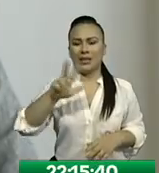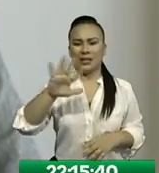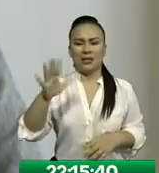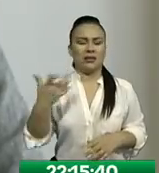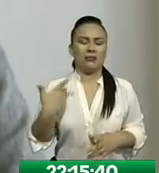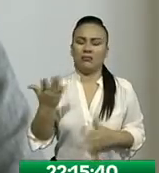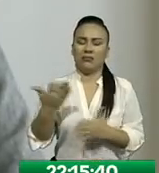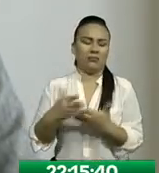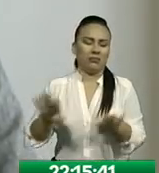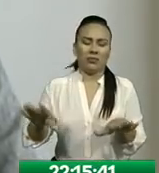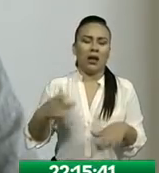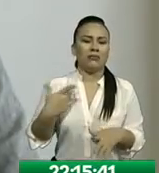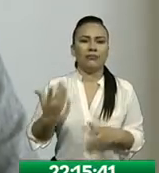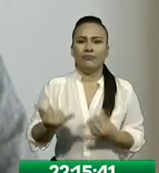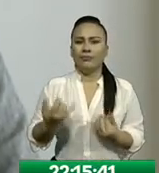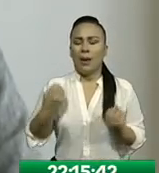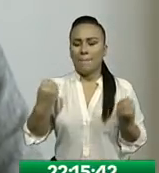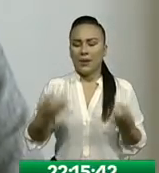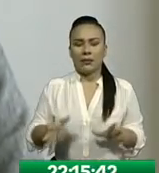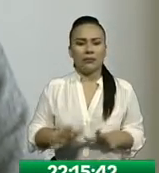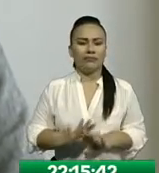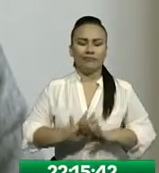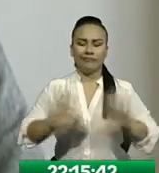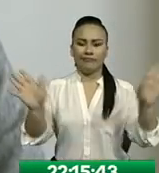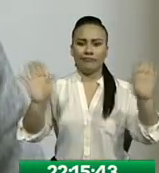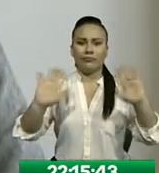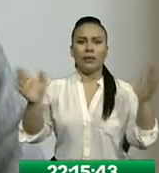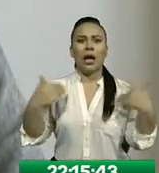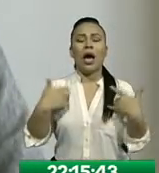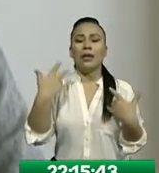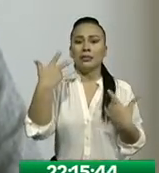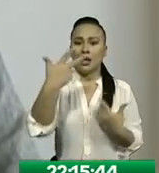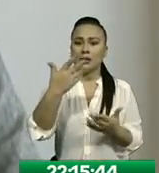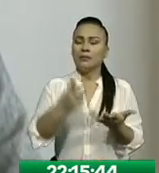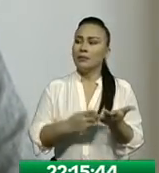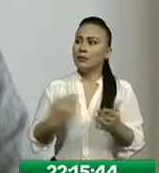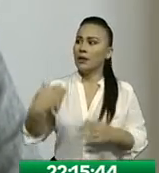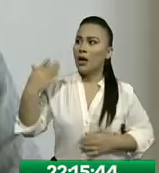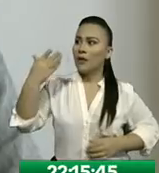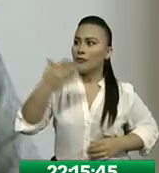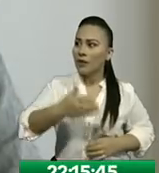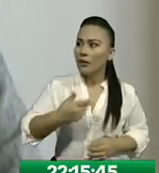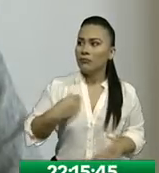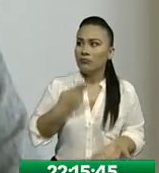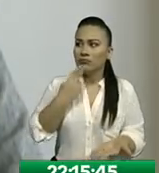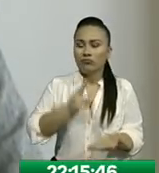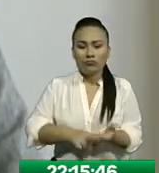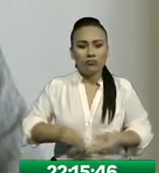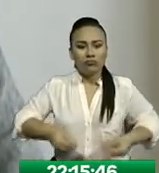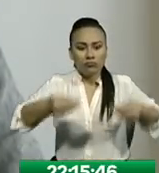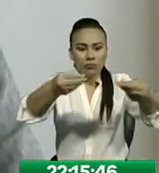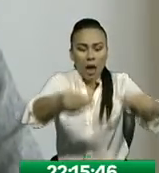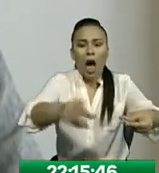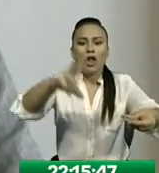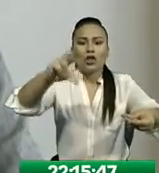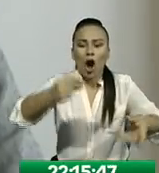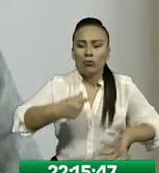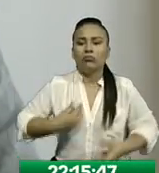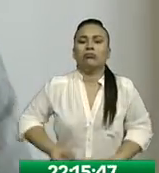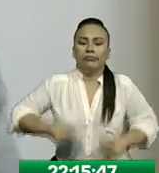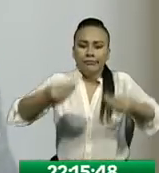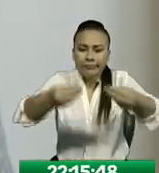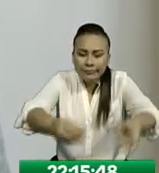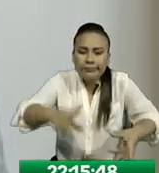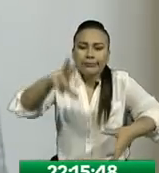absolutamente desgastado, golpeado. Y en 3 ocasiones sobre la base de ya presentar nuestra propia fuerza política. Les recuerdo a la ciudadanía que